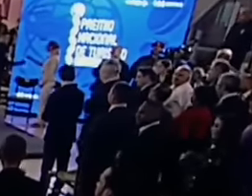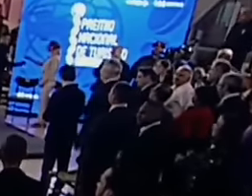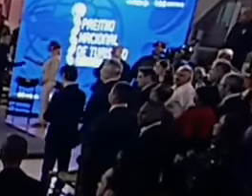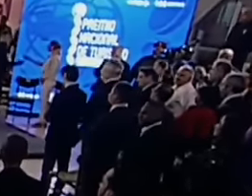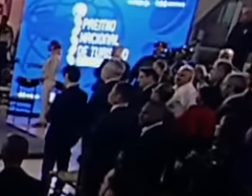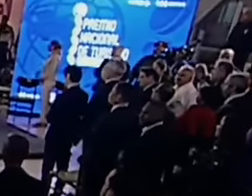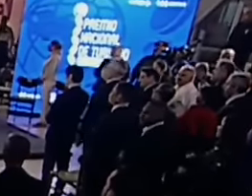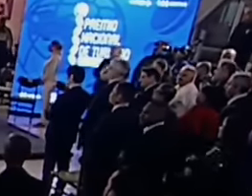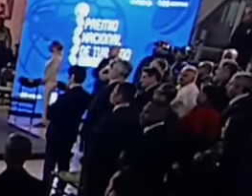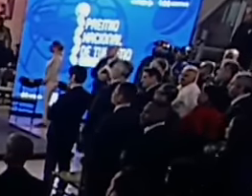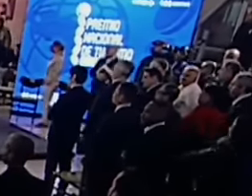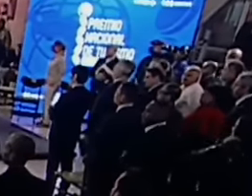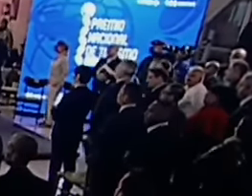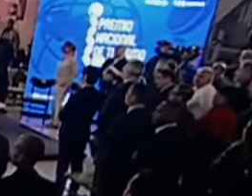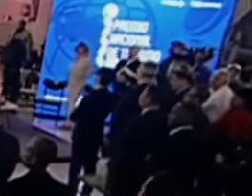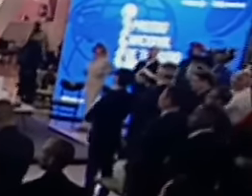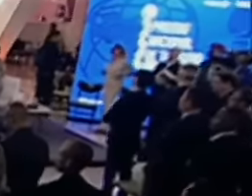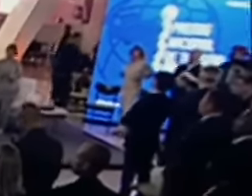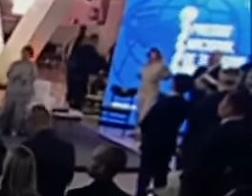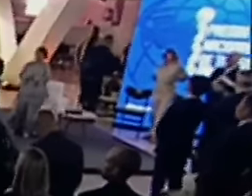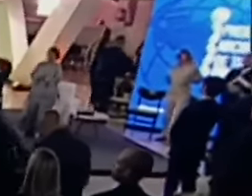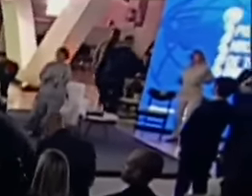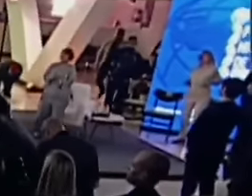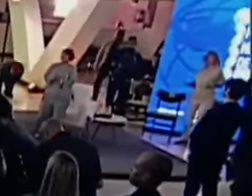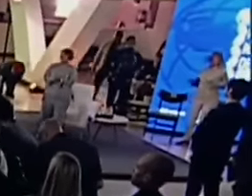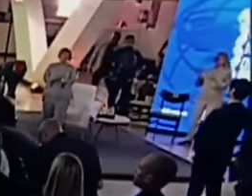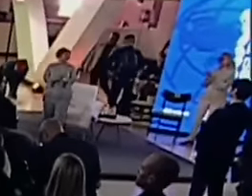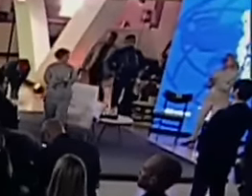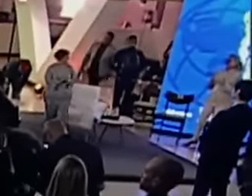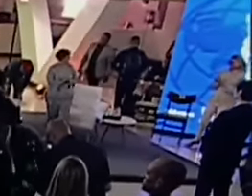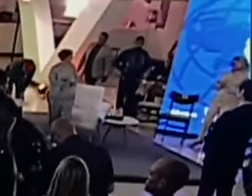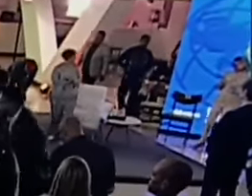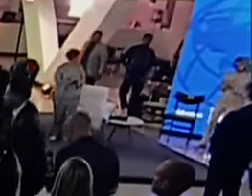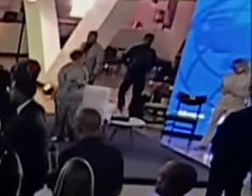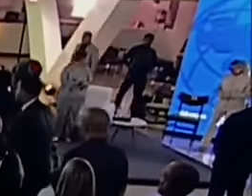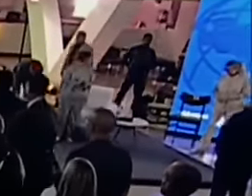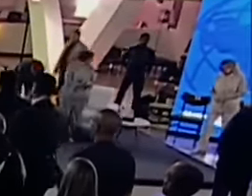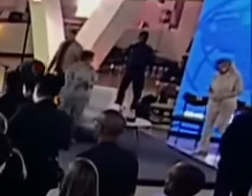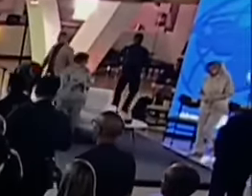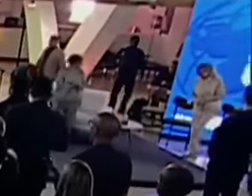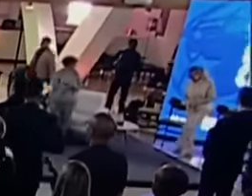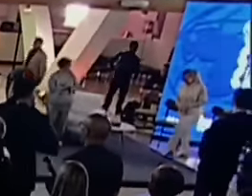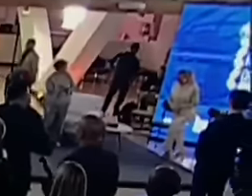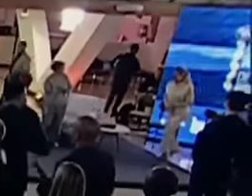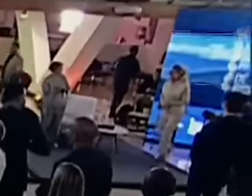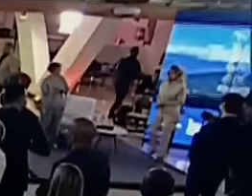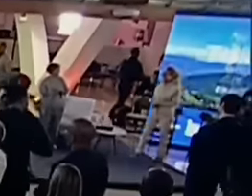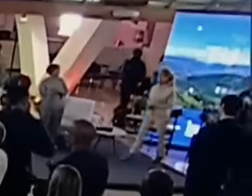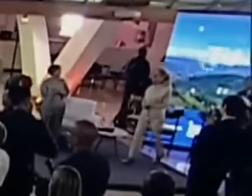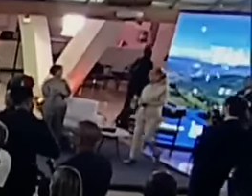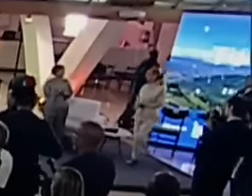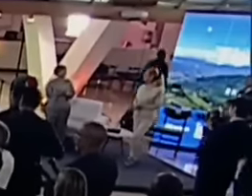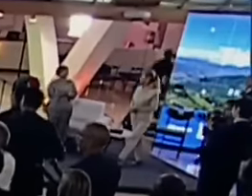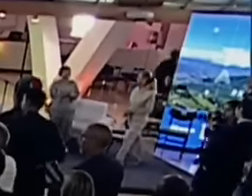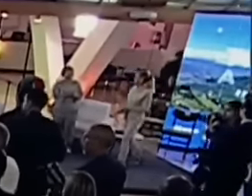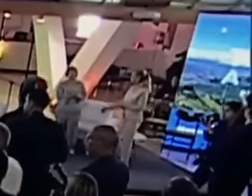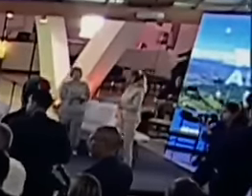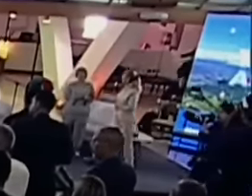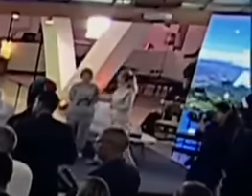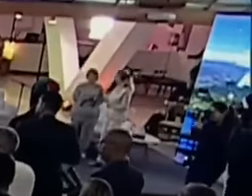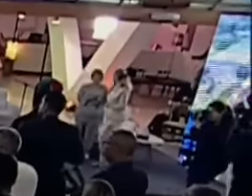Señorita, póngase la bata, tráigame una lata para yo tocar. Cualquier palo sirve